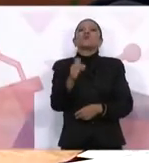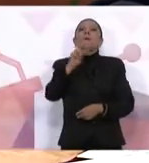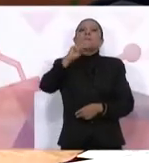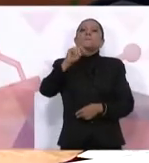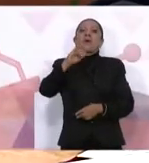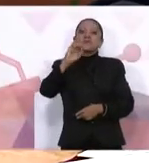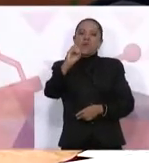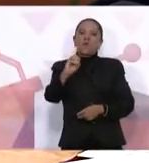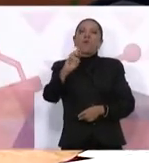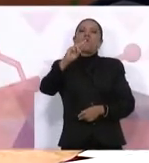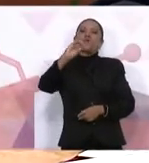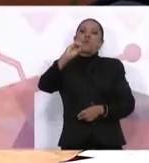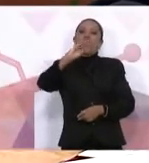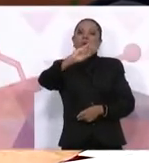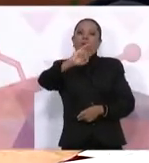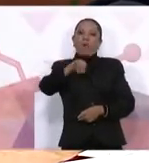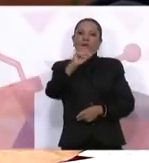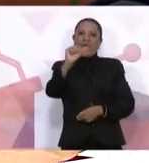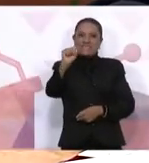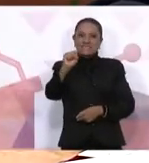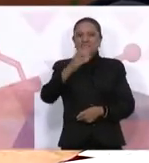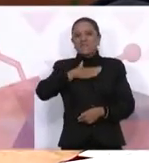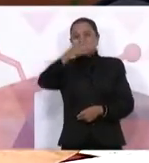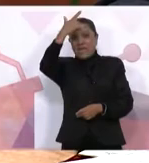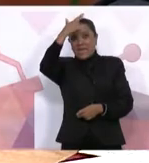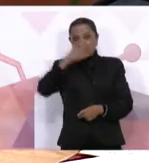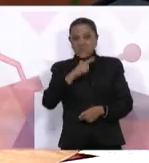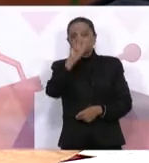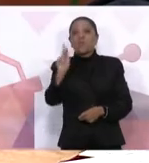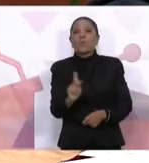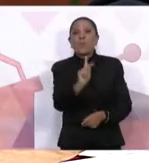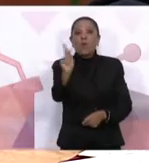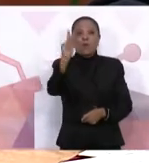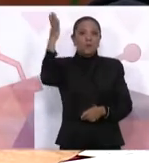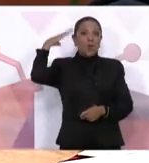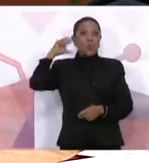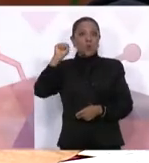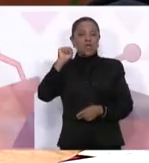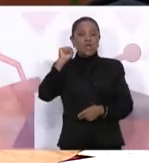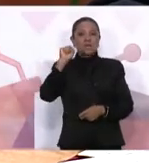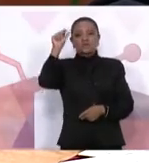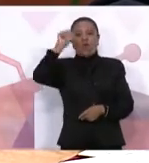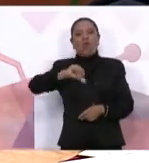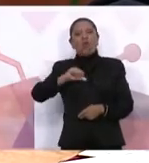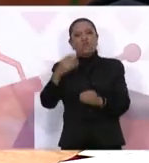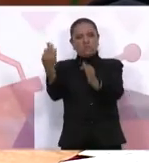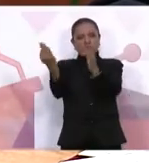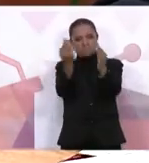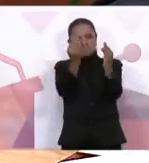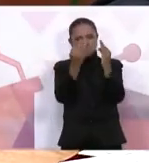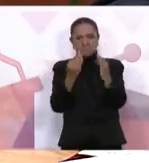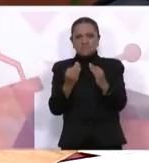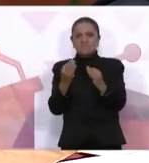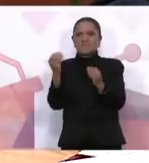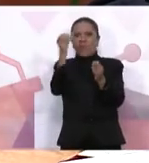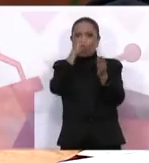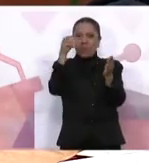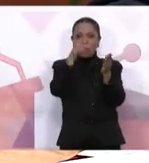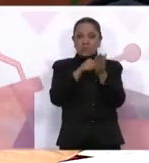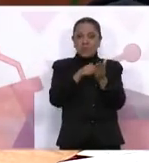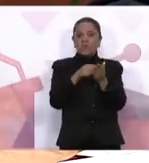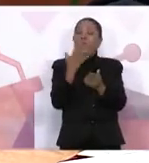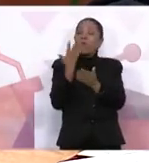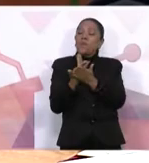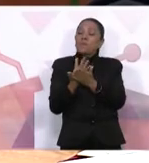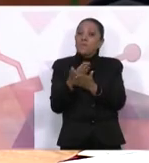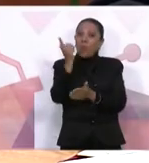pueblo de morelos hoy vamos a confrontar nuestras posiciones esperemos que sea de utilidad y que ustedes puedan definir